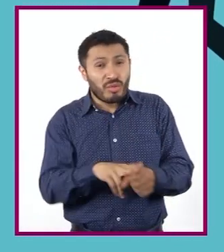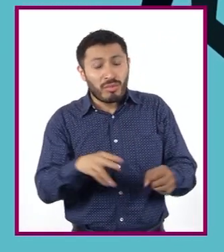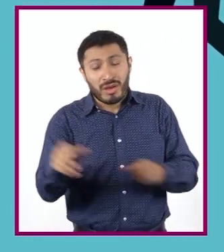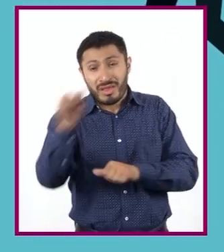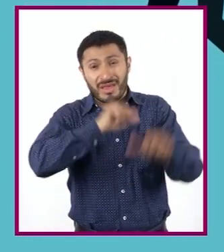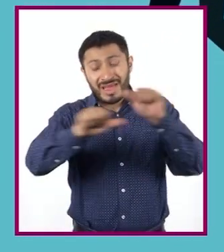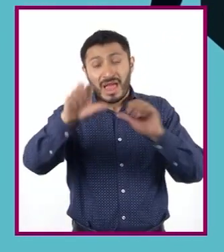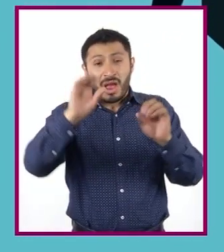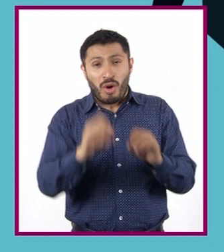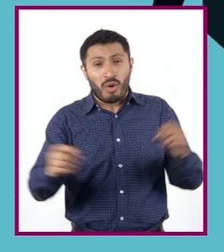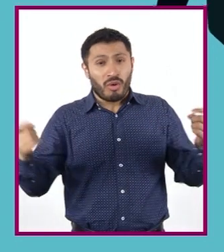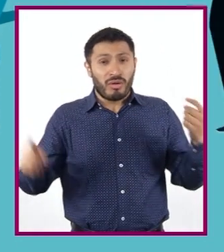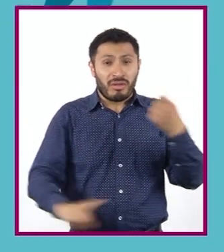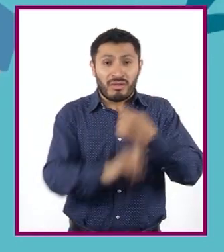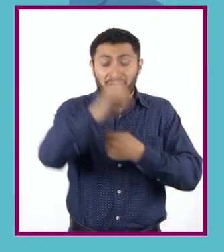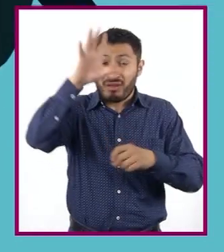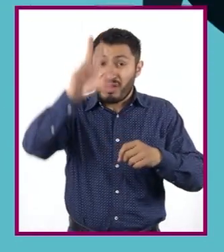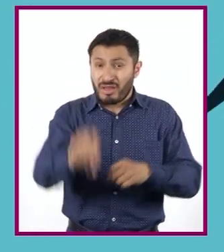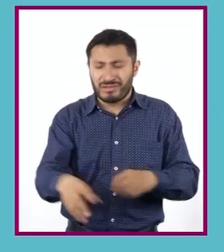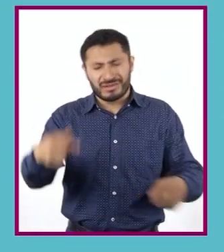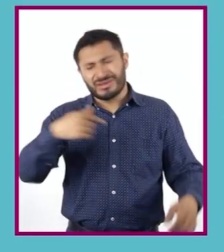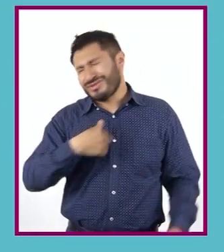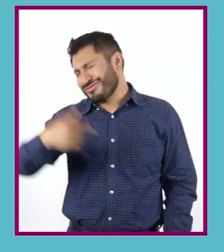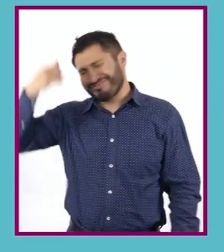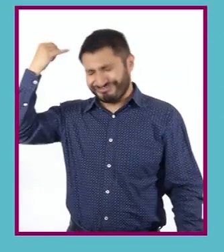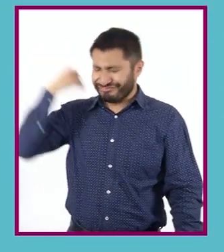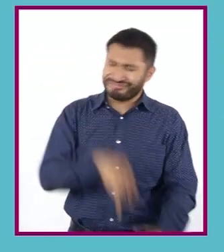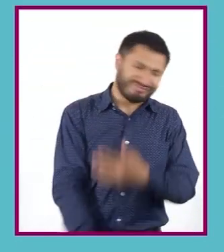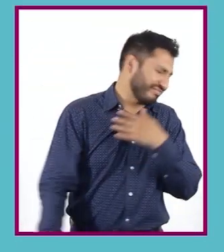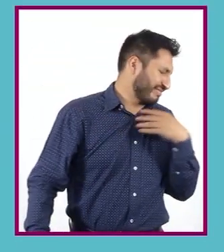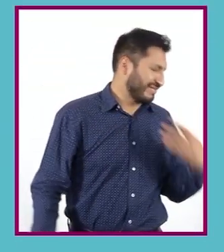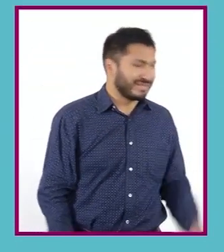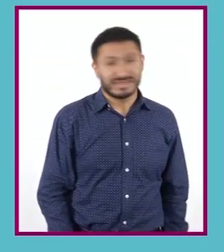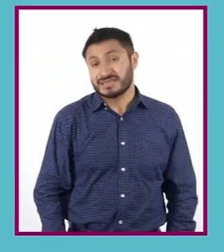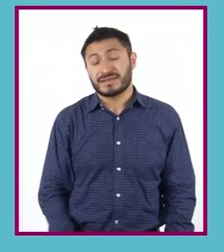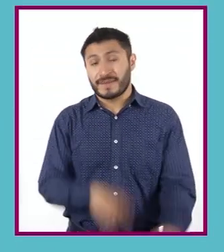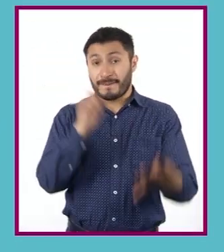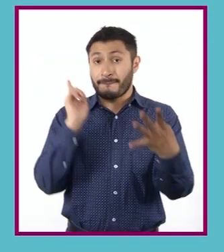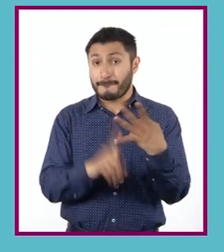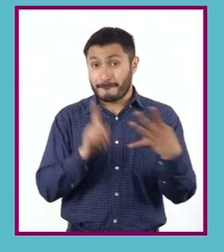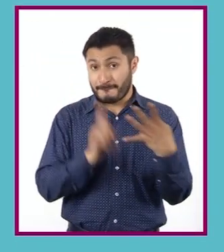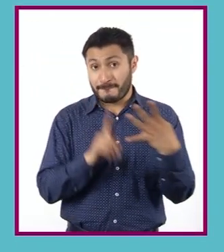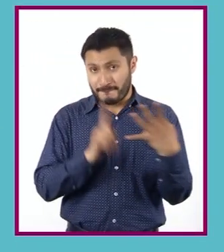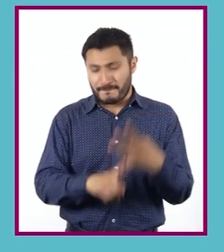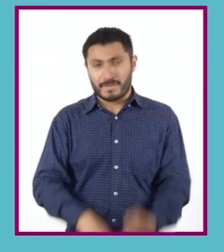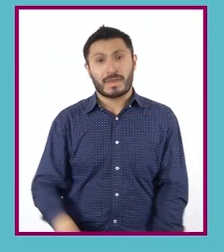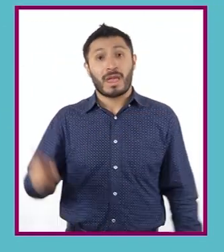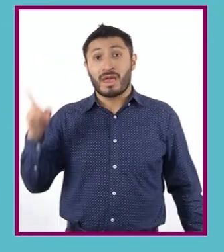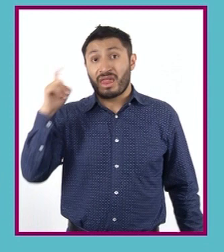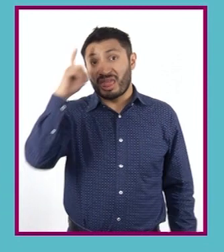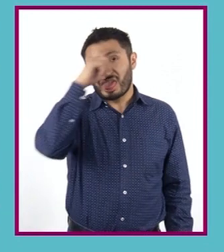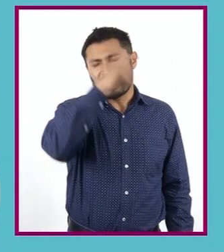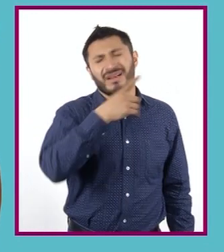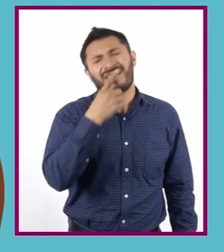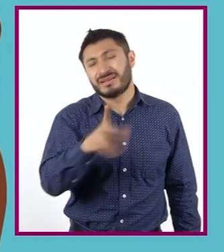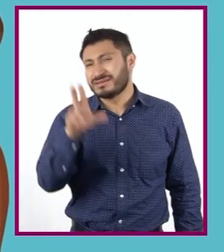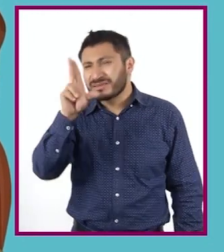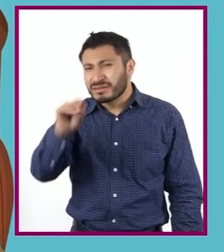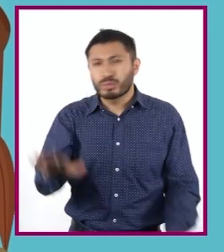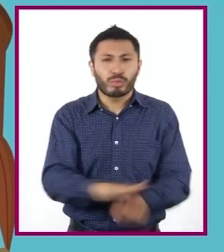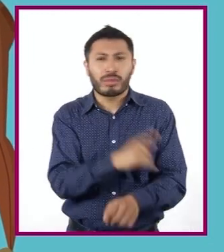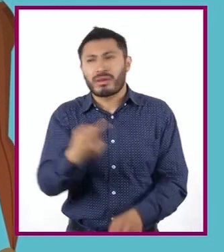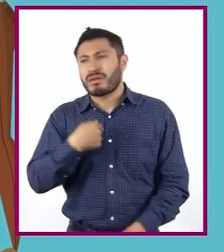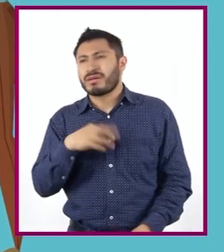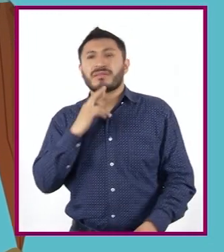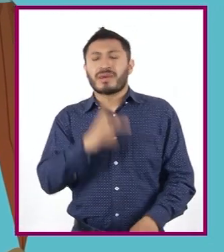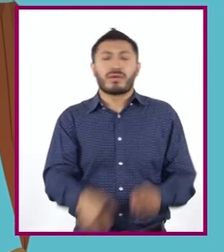cuando el músculo que estamos entrenando es el músculo cerebral. Y cuando estamos entrenando el músculo cerebral, lo que hacemos es fomentar las